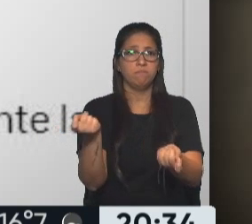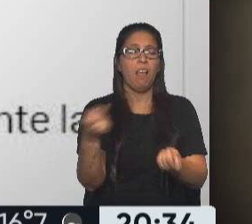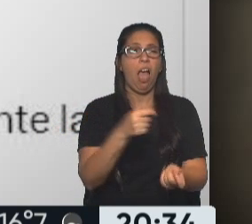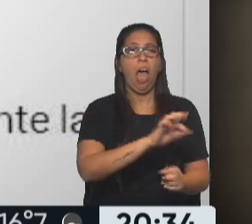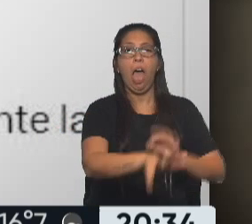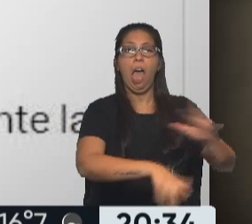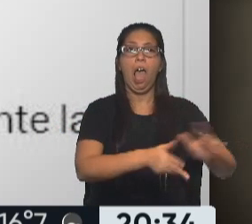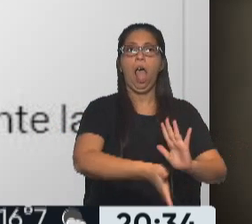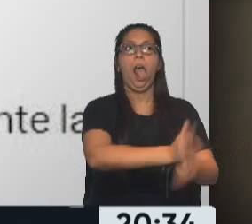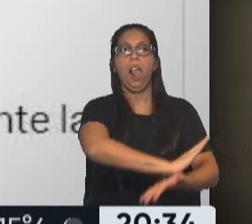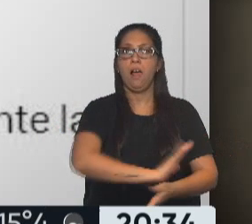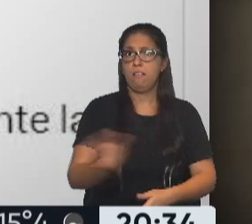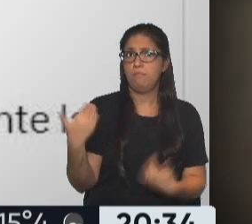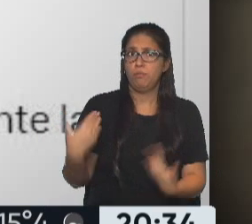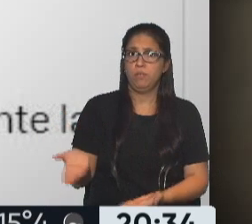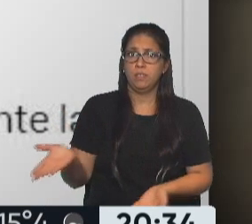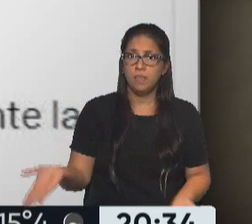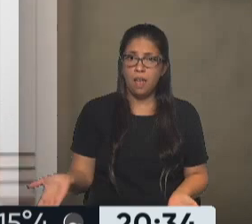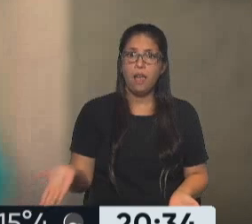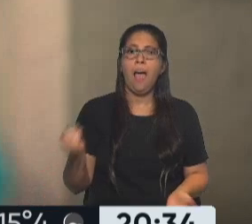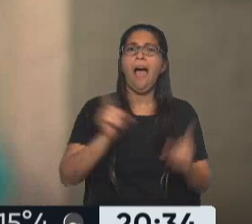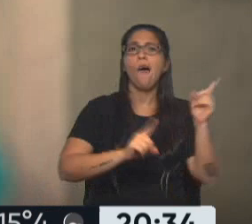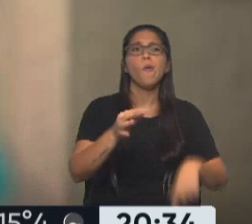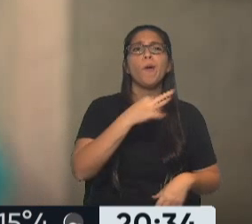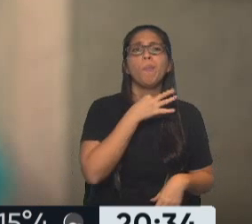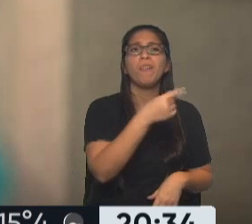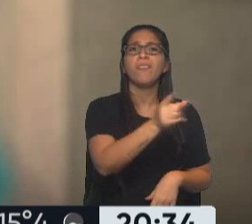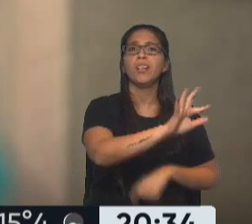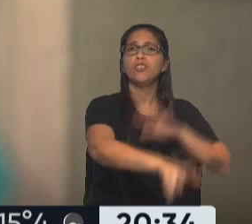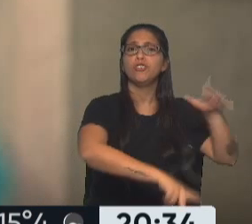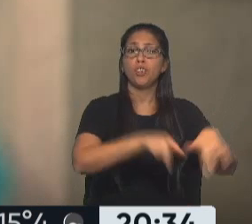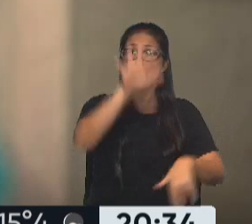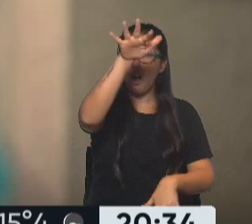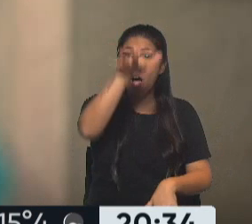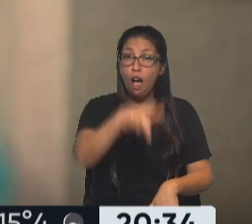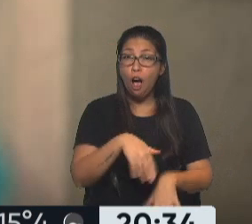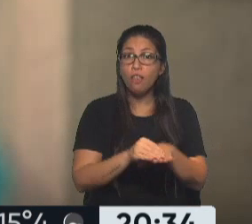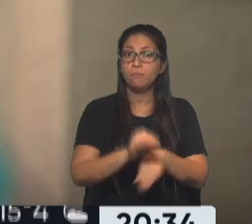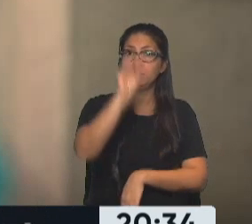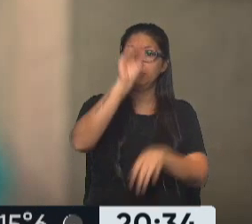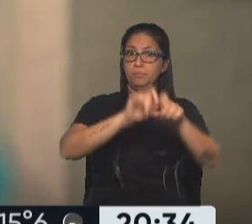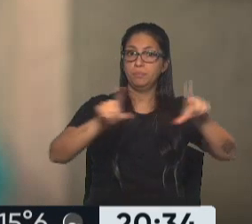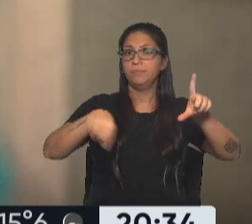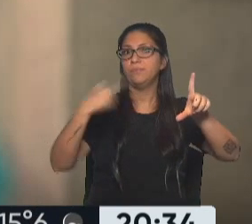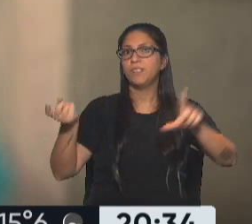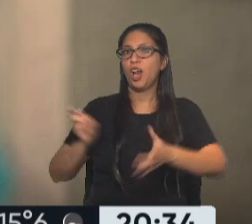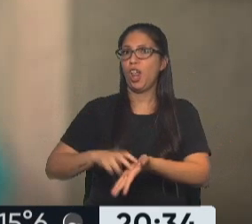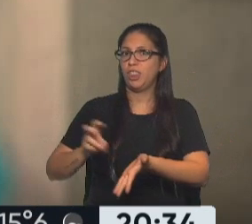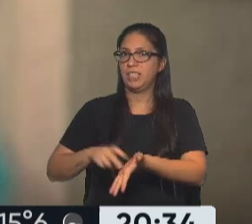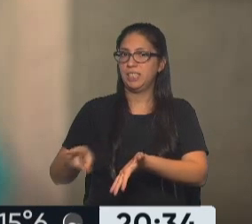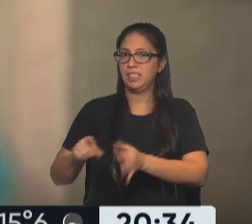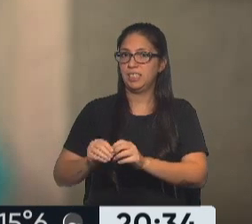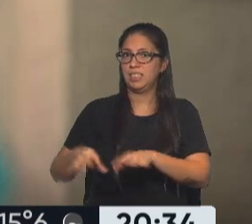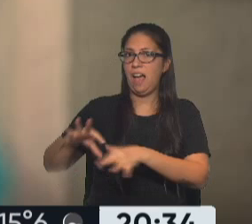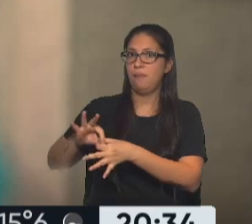curros. Algunos críticos prefieren a los chorros. Todo este posteo lo hace sobre una noticia que tiene que ver